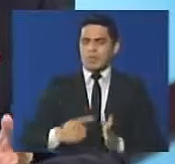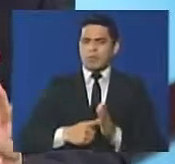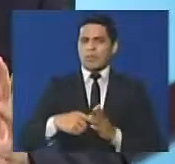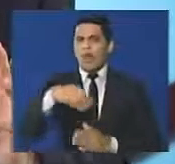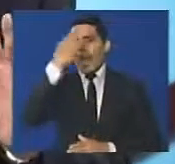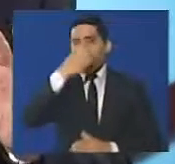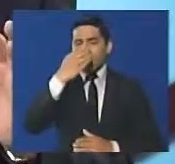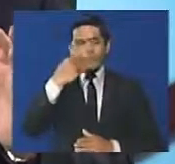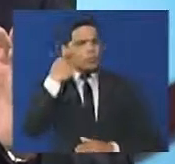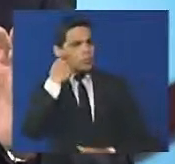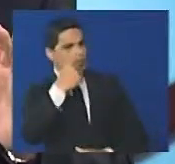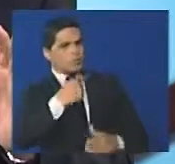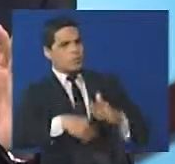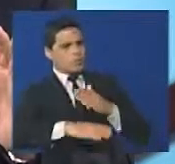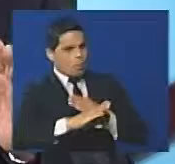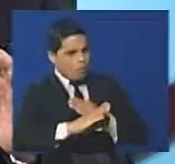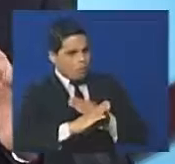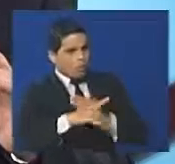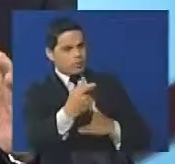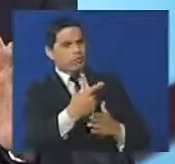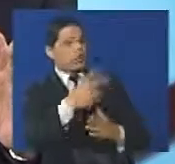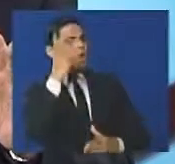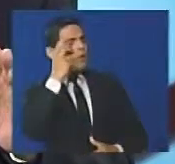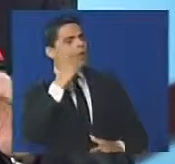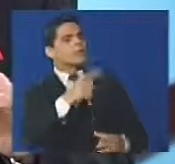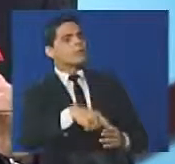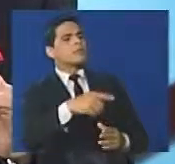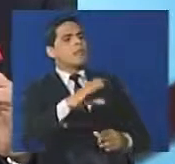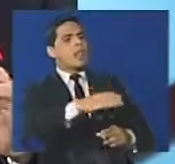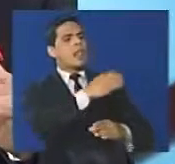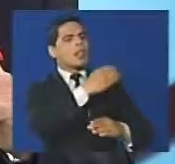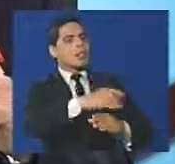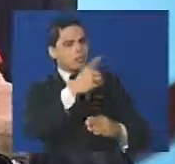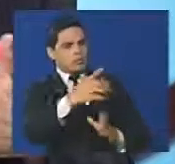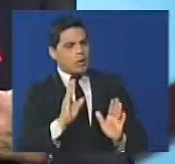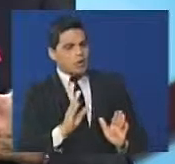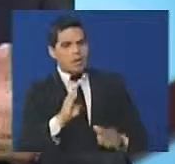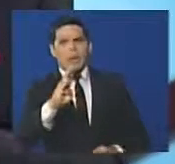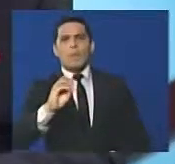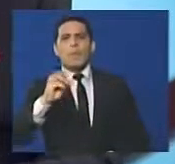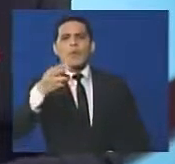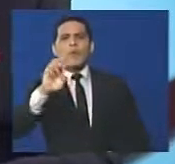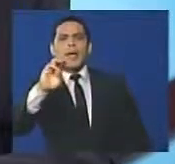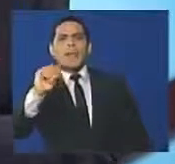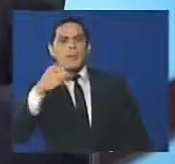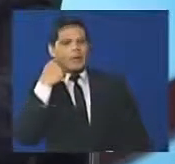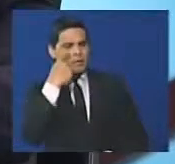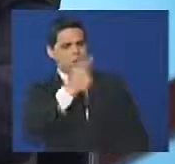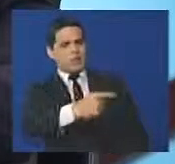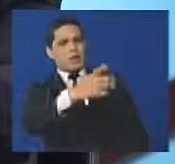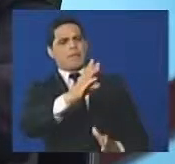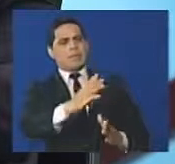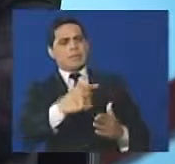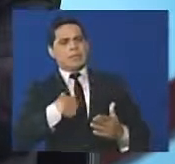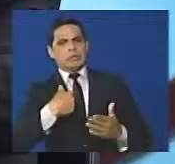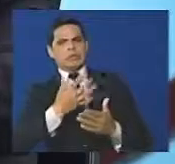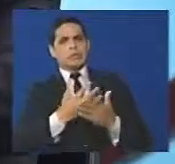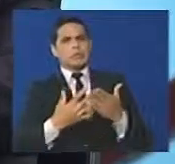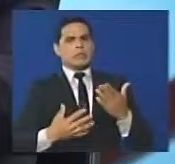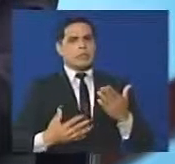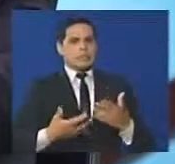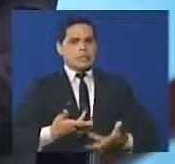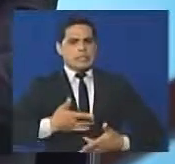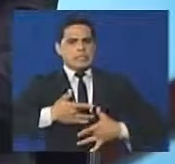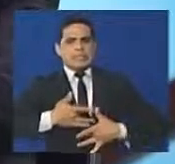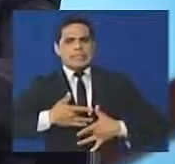yo voy y la oigo en una obra de la Bohème, un aria, caramba, la sangre se me volvió.